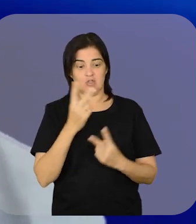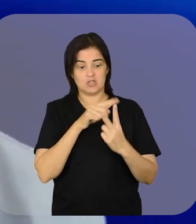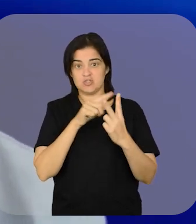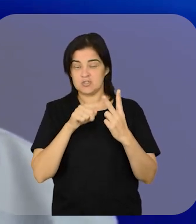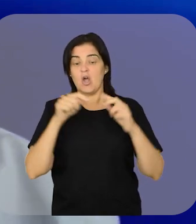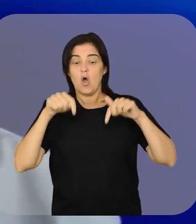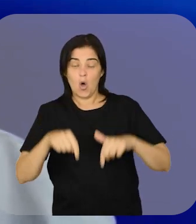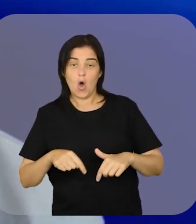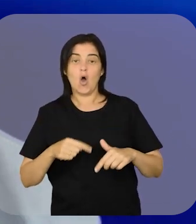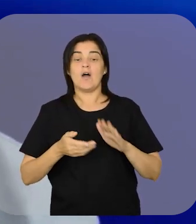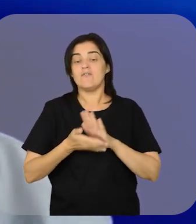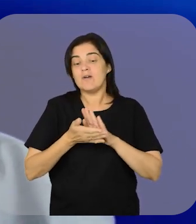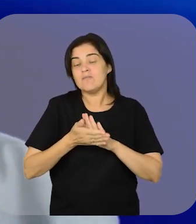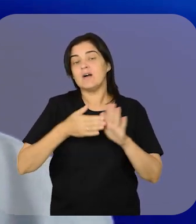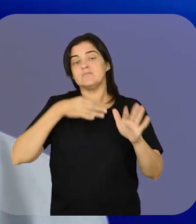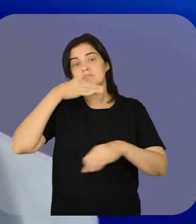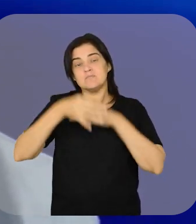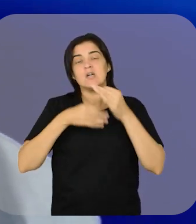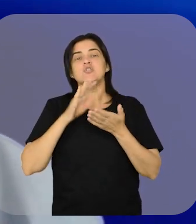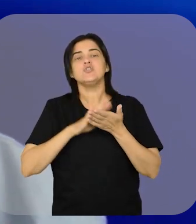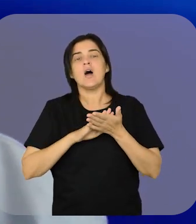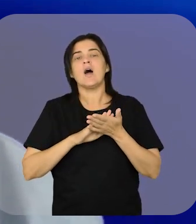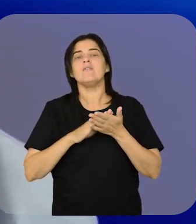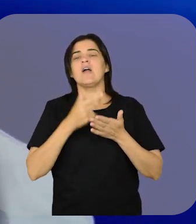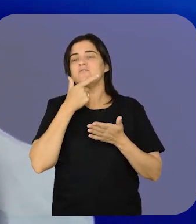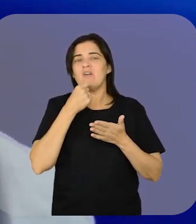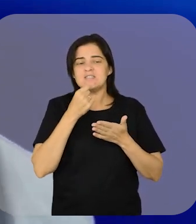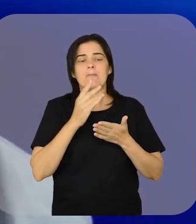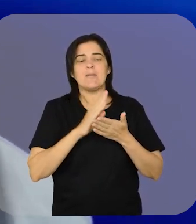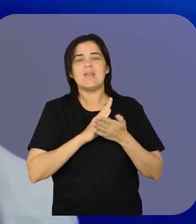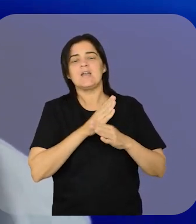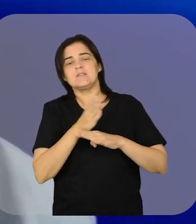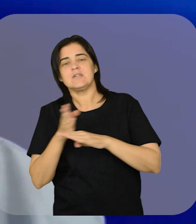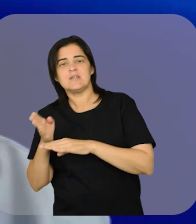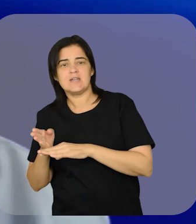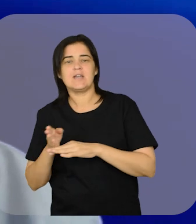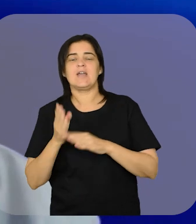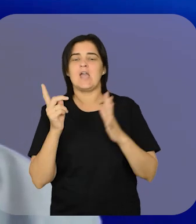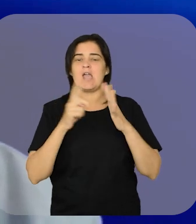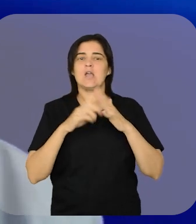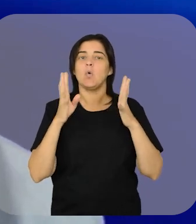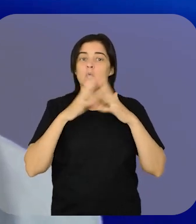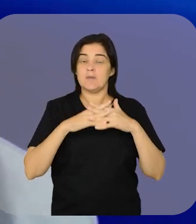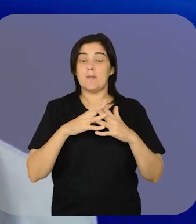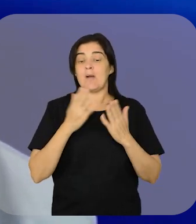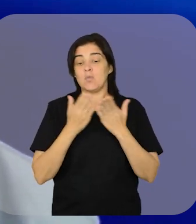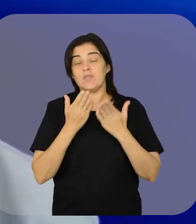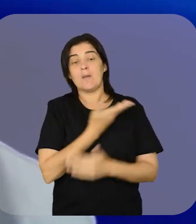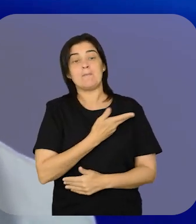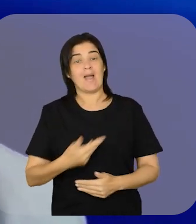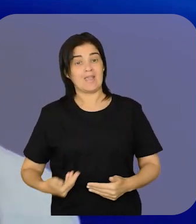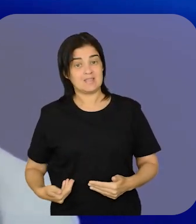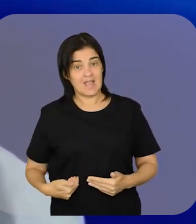Ellas hoy van a estar compartiendo acerca de facilitadores y barreras para la educación inclusiva por estudiantes de magisterio en sus